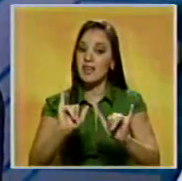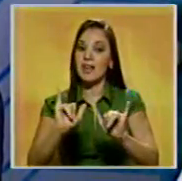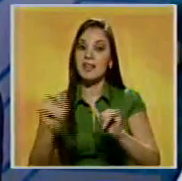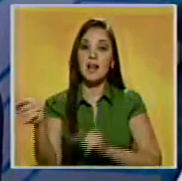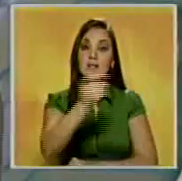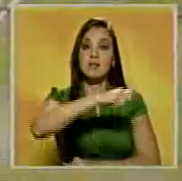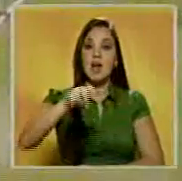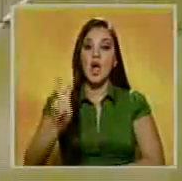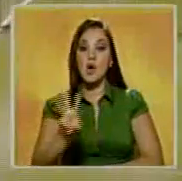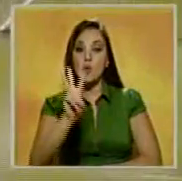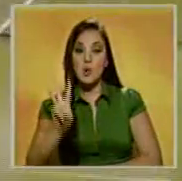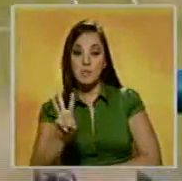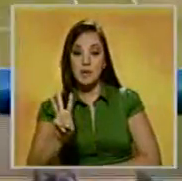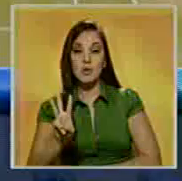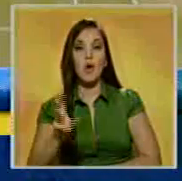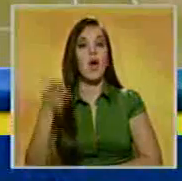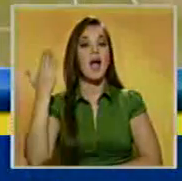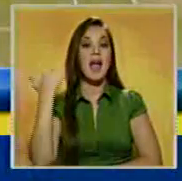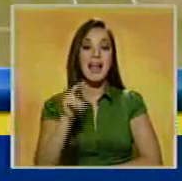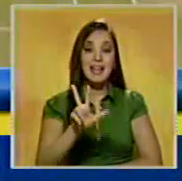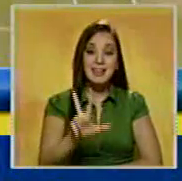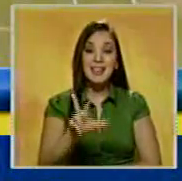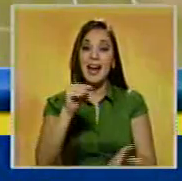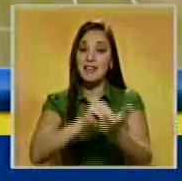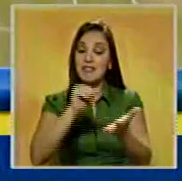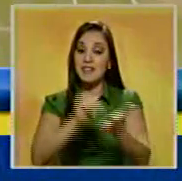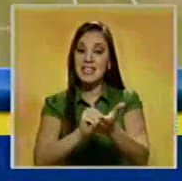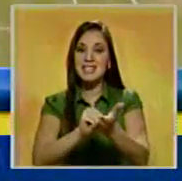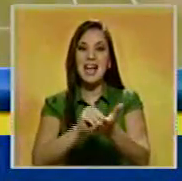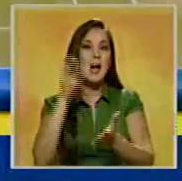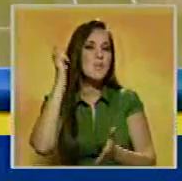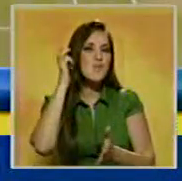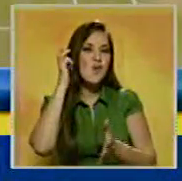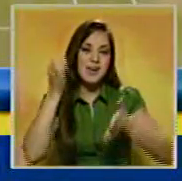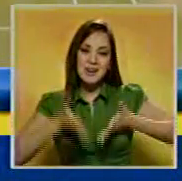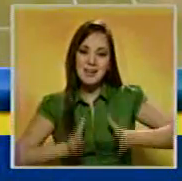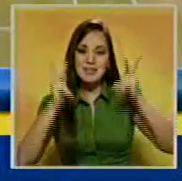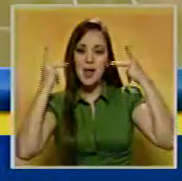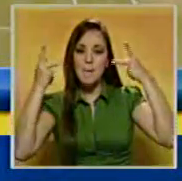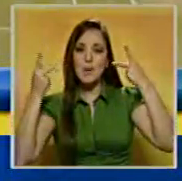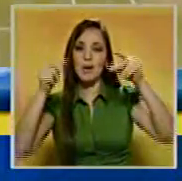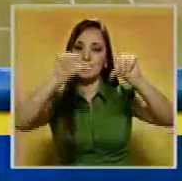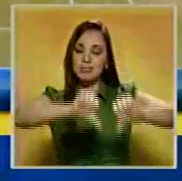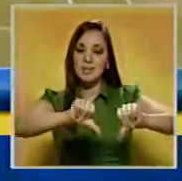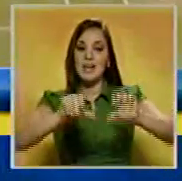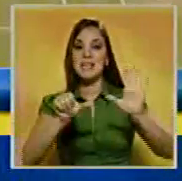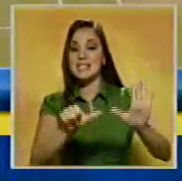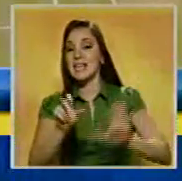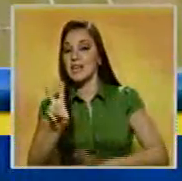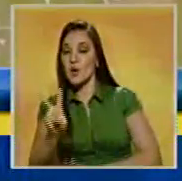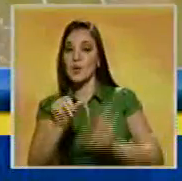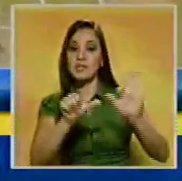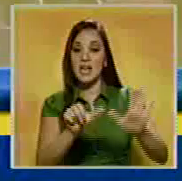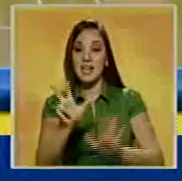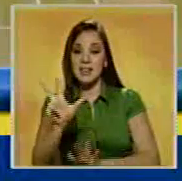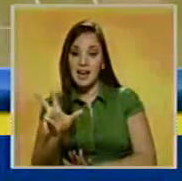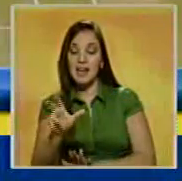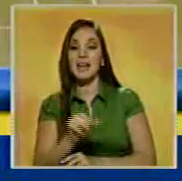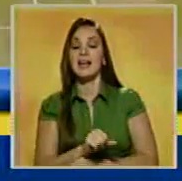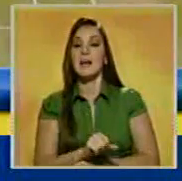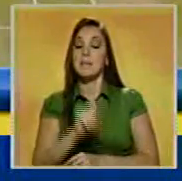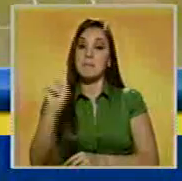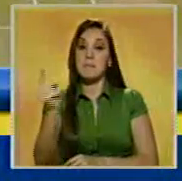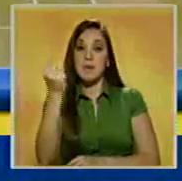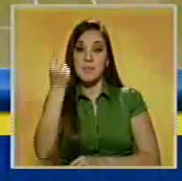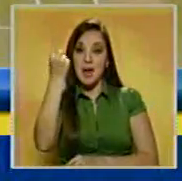Wimbledon. Muguruza derrotó en tres sets a la polaca Agnieszka Radwańska, 6-2, 3-6 y 6-3, para disputar por